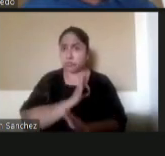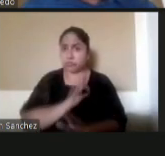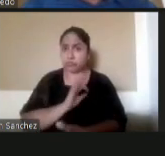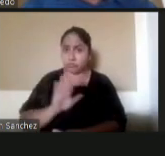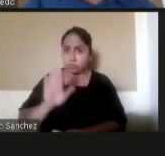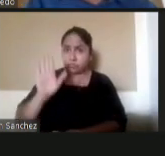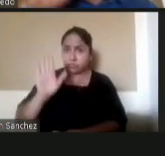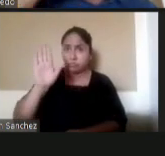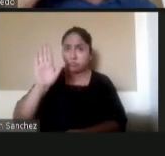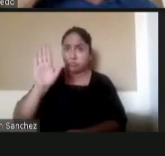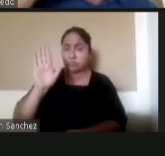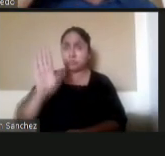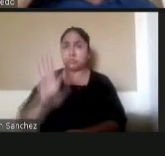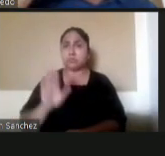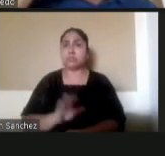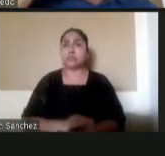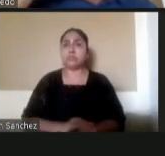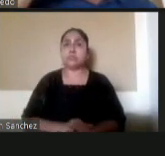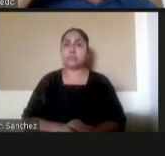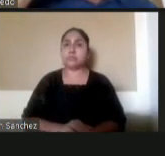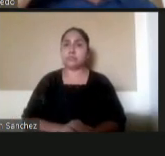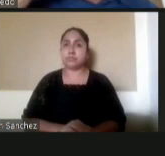mano.